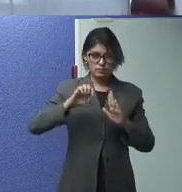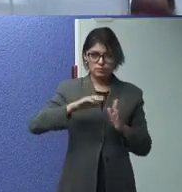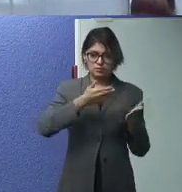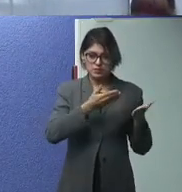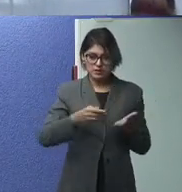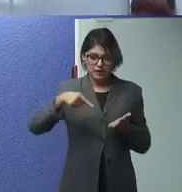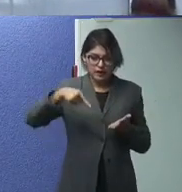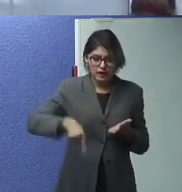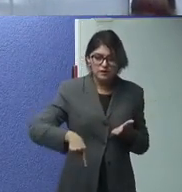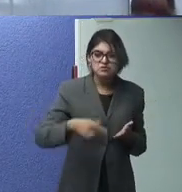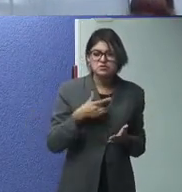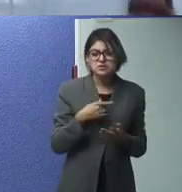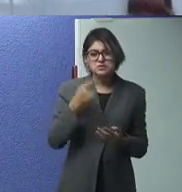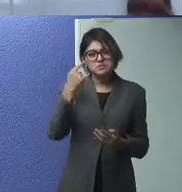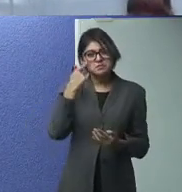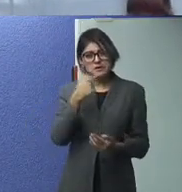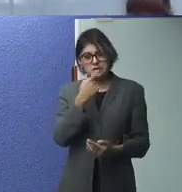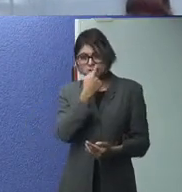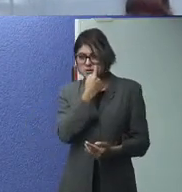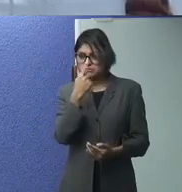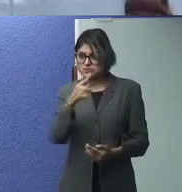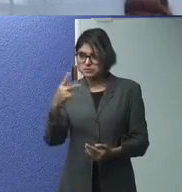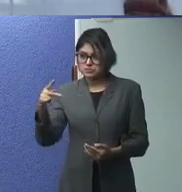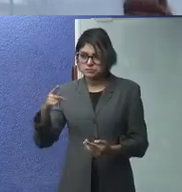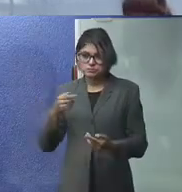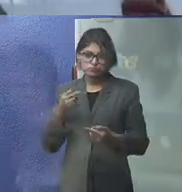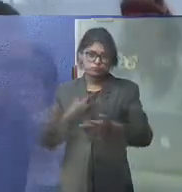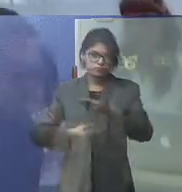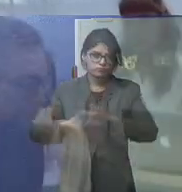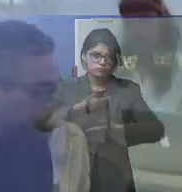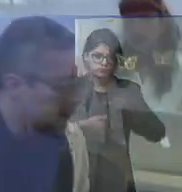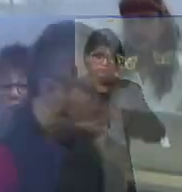intercambiar diversos puntos de vista. Bueno, sería todo.